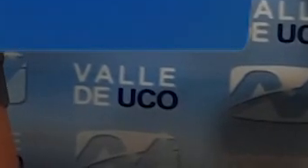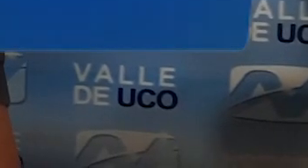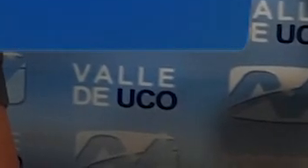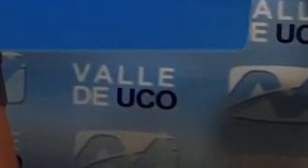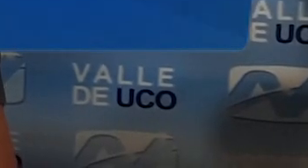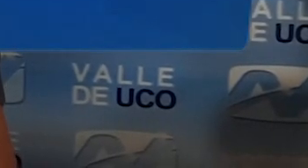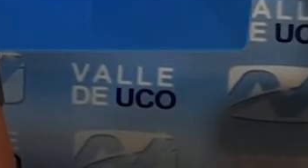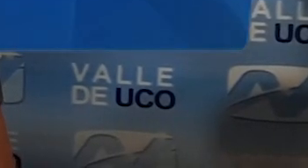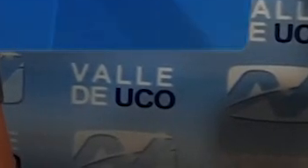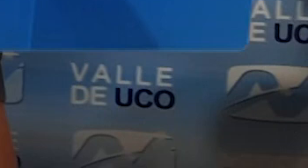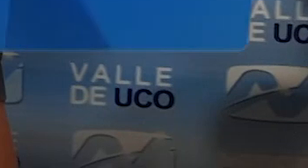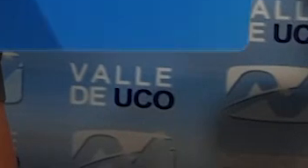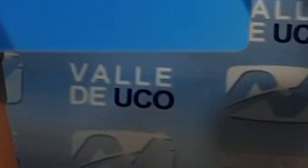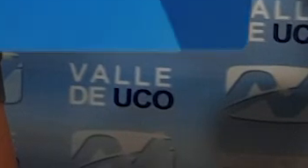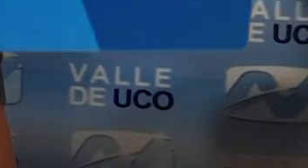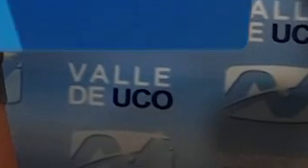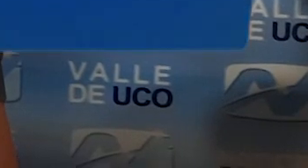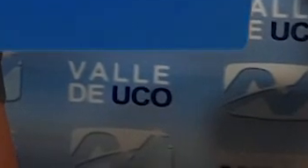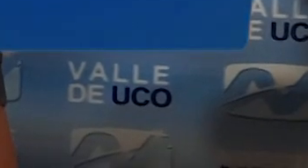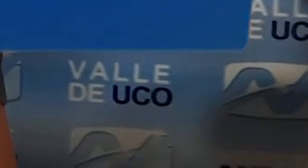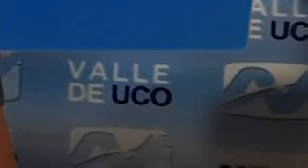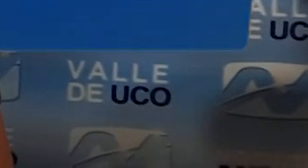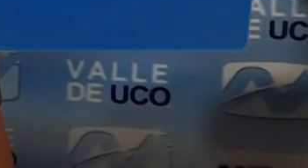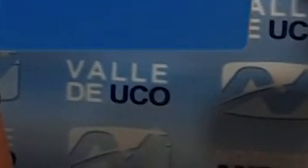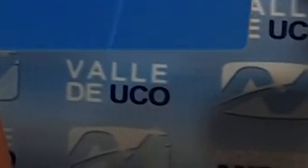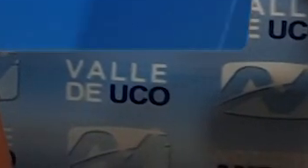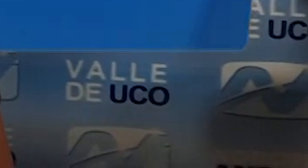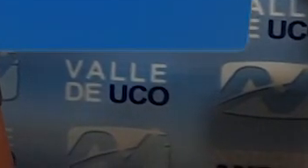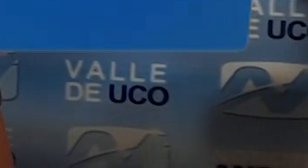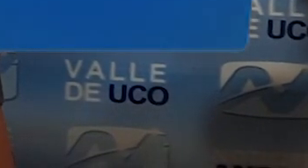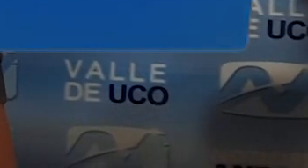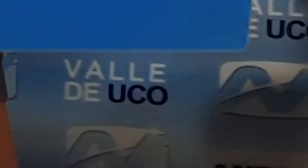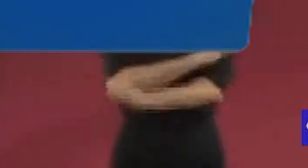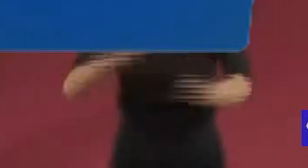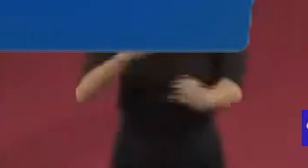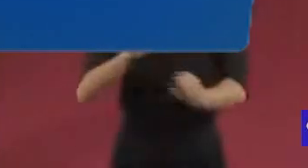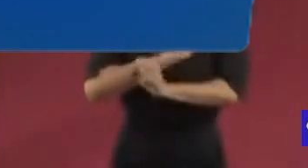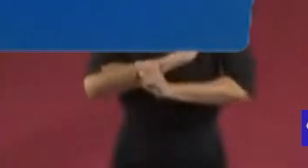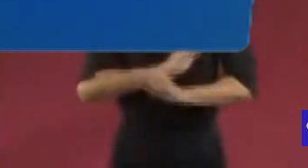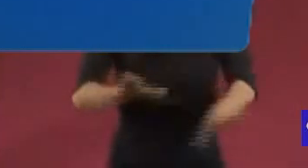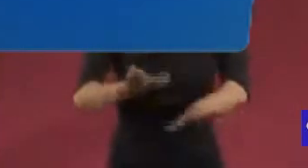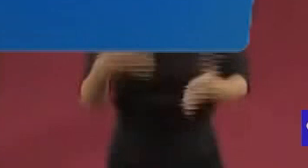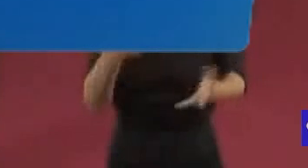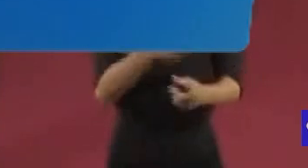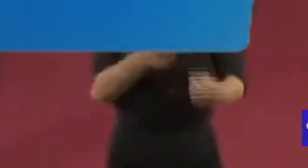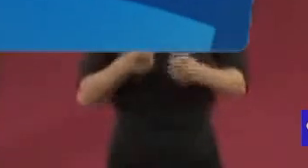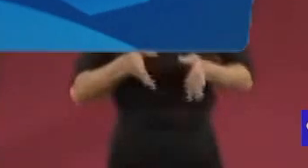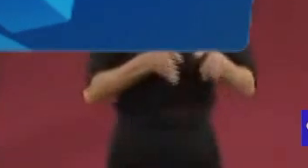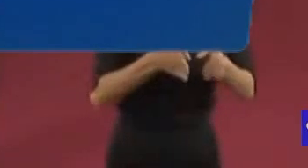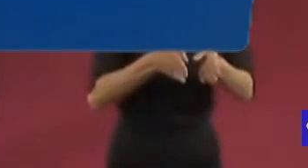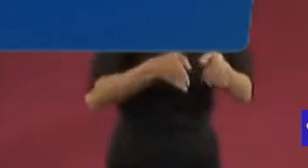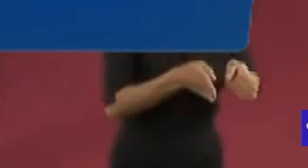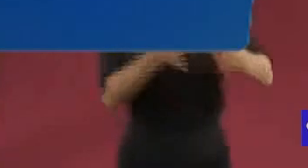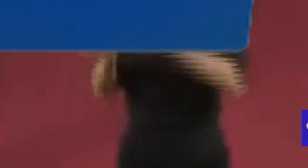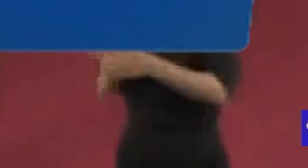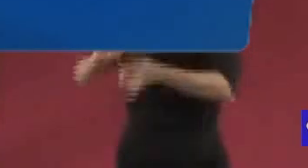eh si me preguntas en términos generales Me parece que son son necesario todos estos decretos necesidad de urgencia por supuesto hay que validarlos por